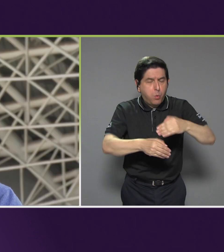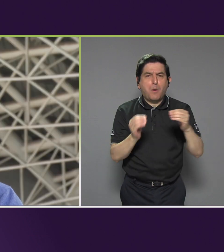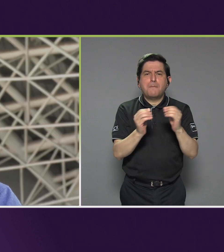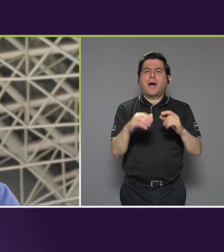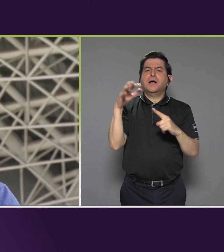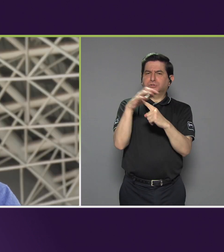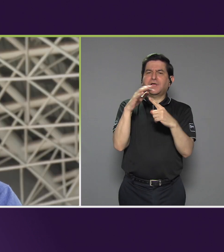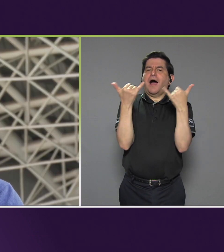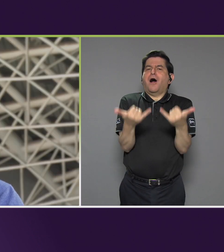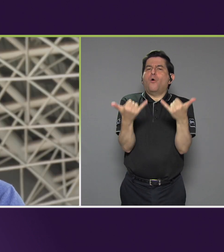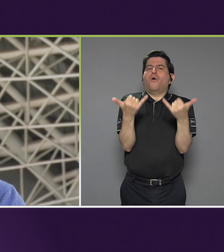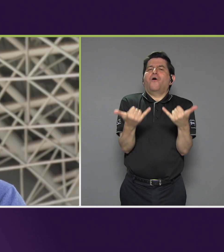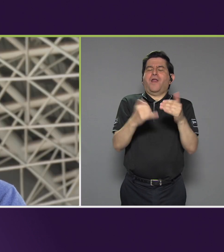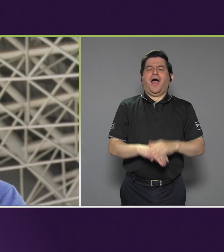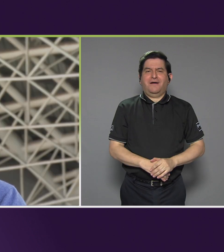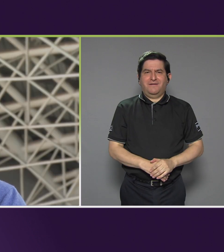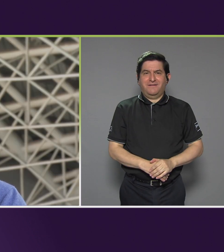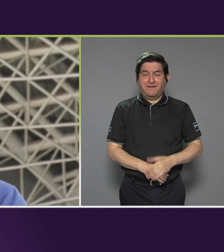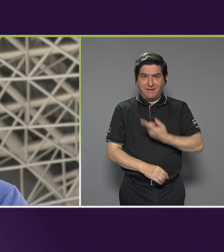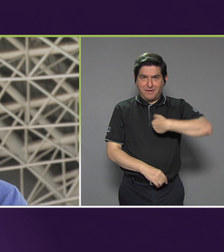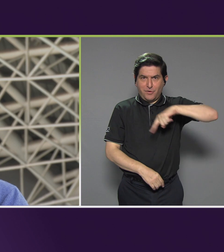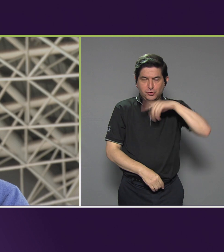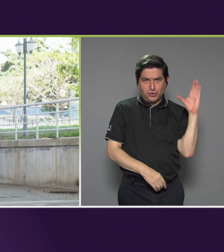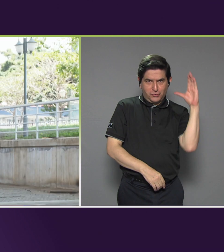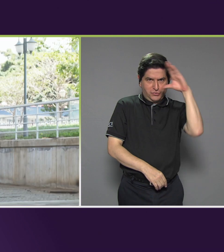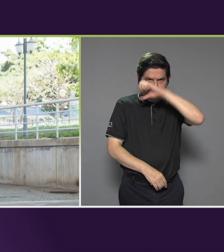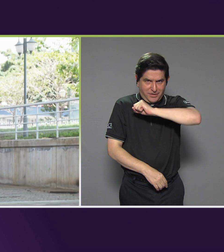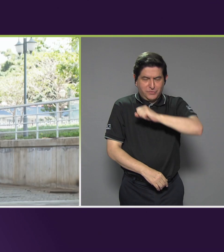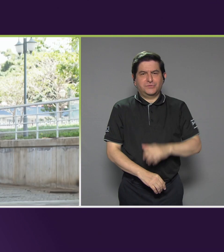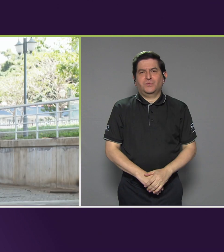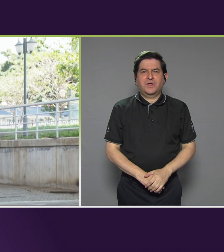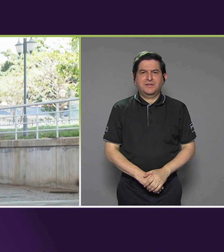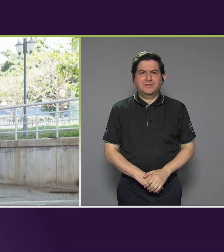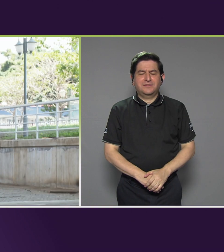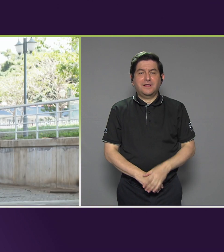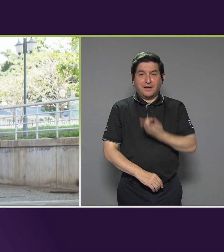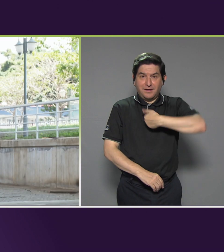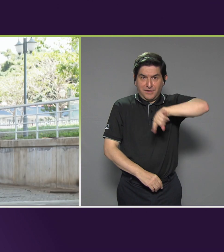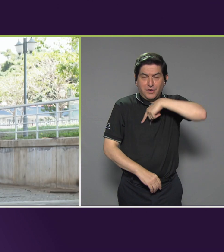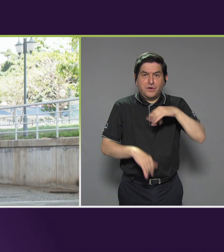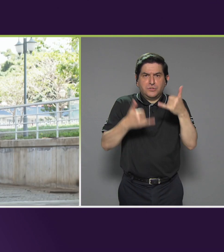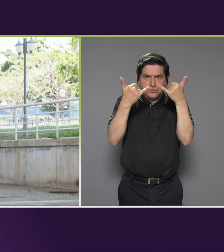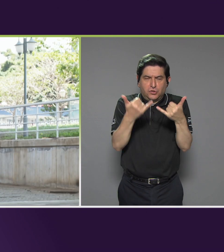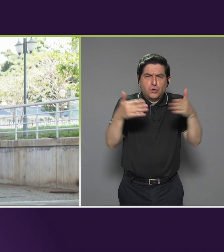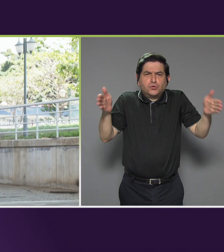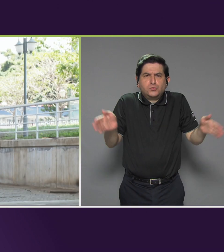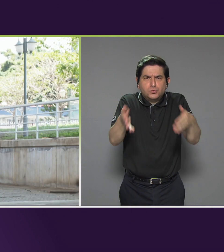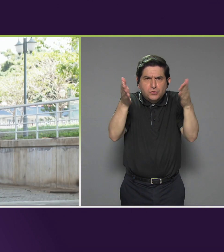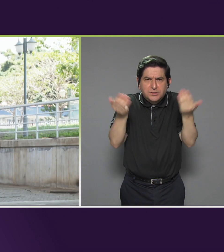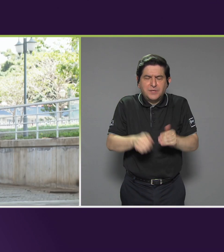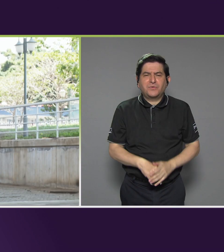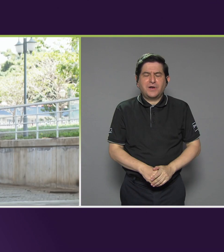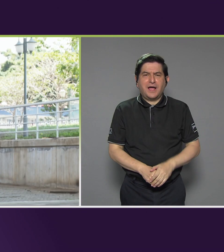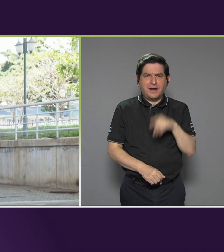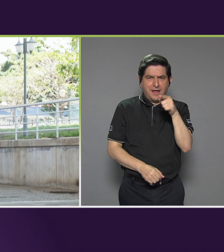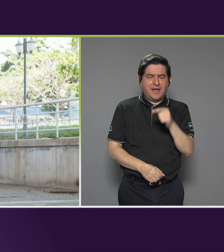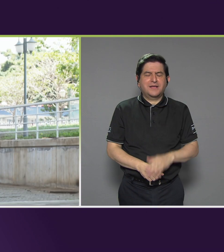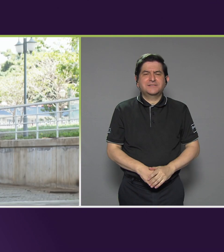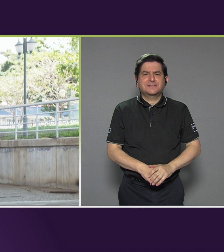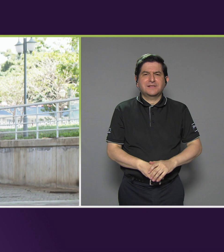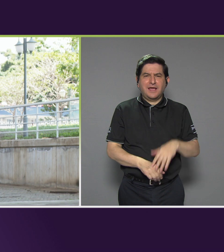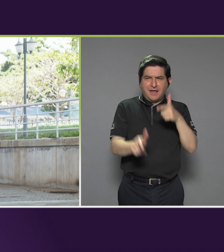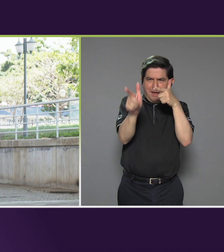popular, entonces por eso nos dimos cuenta, nos estamos dedicando a fomentar lo que es el paratiro a nivel